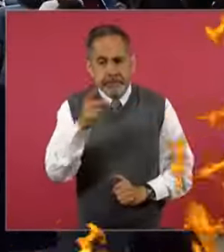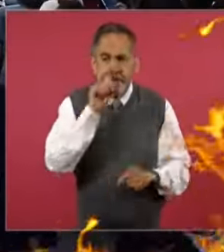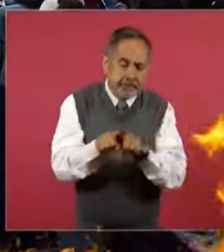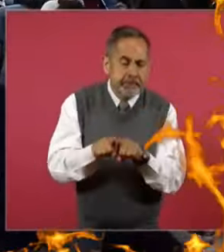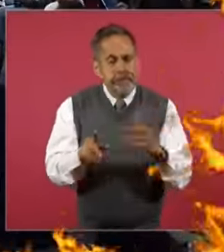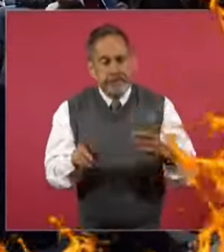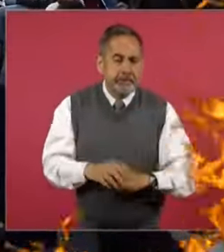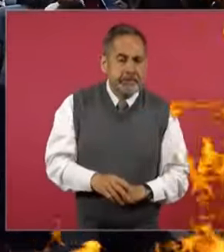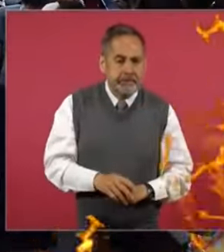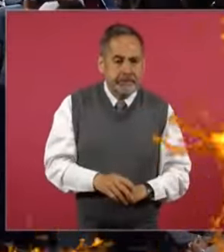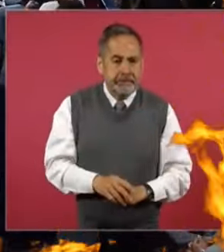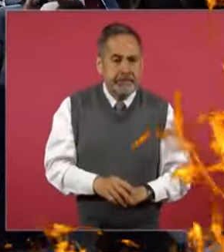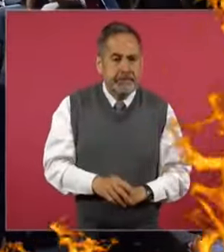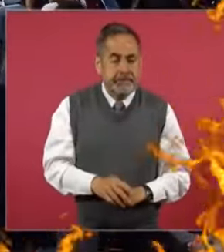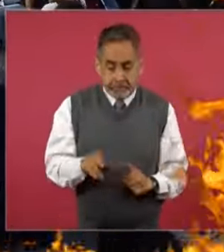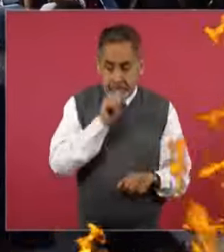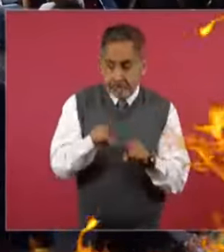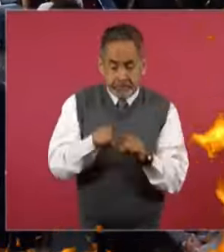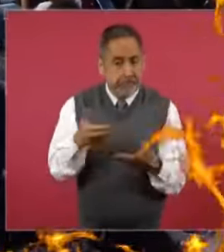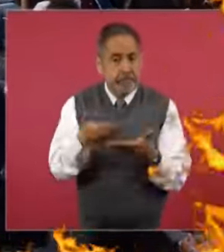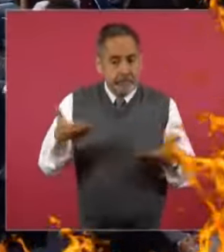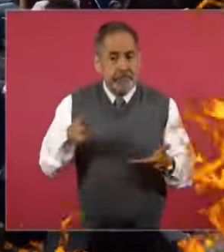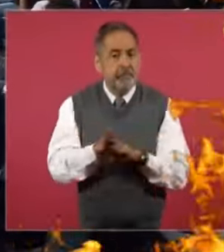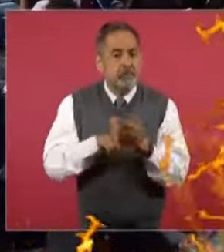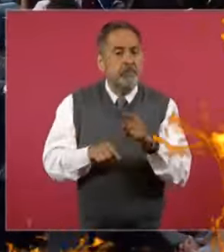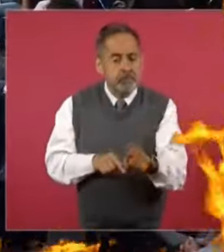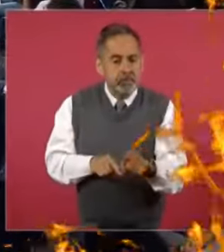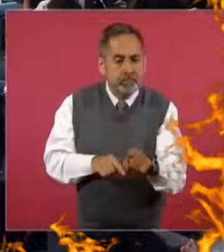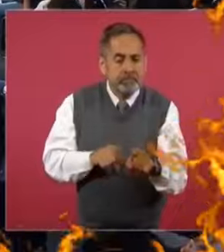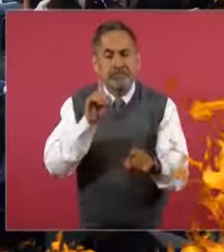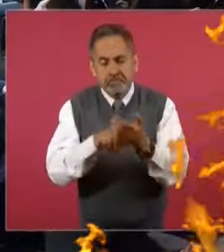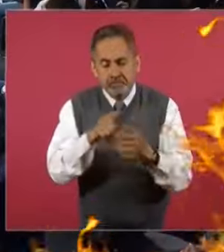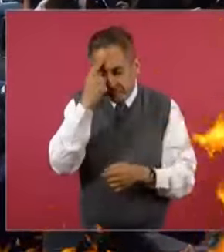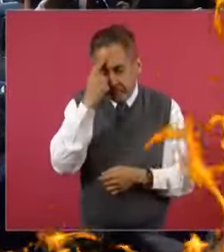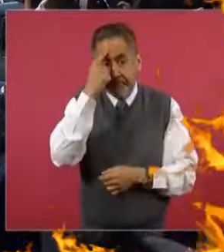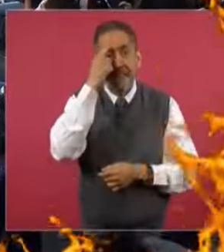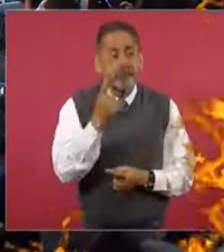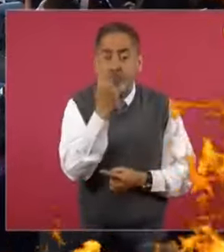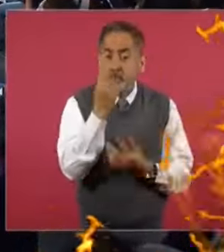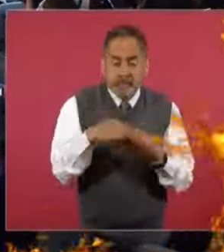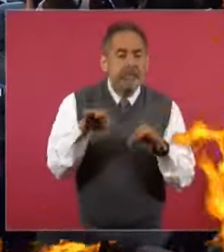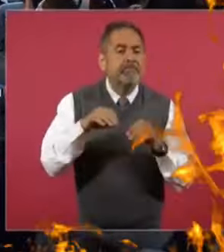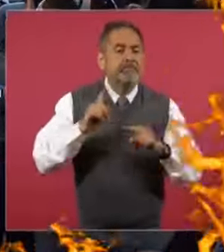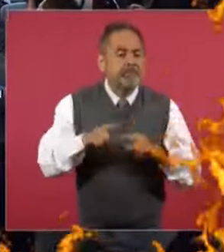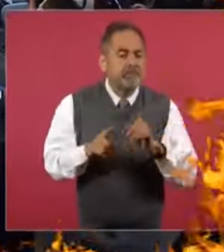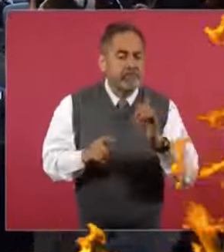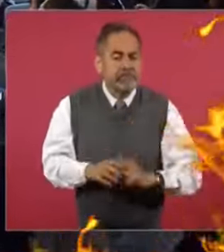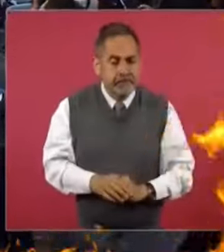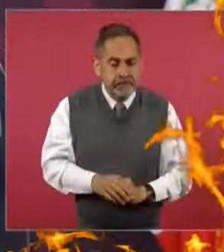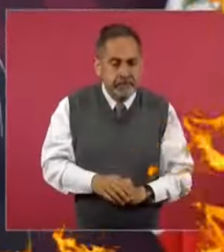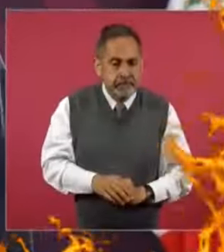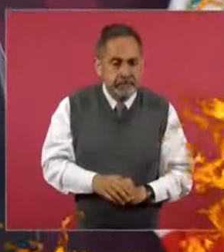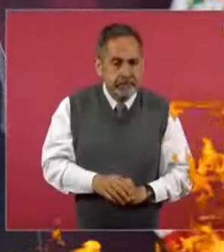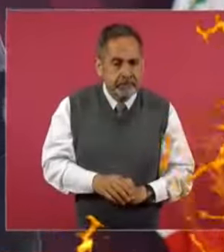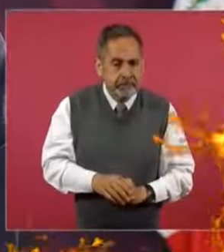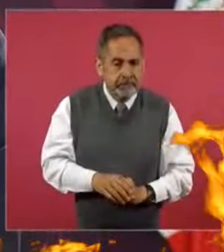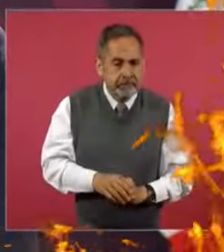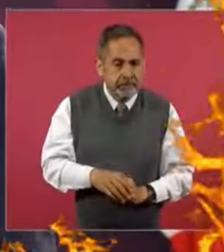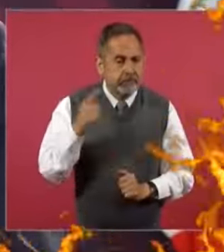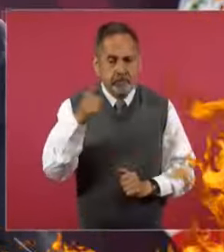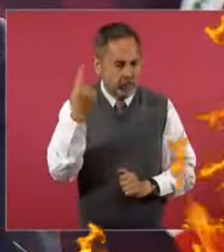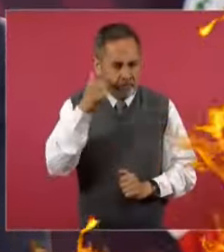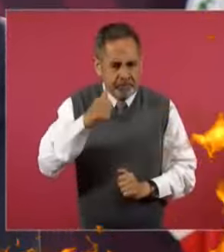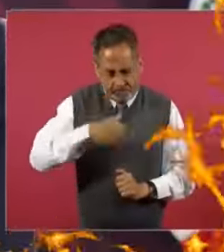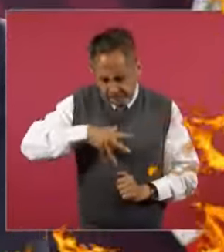también, ahora, una de las cosas importantes es de que siempre se